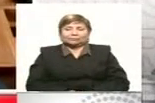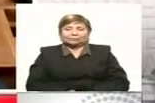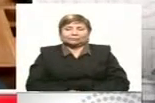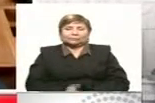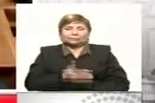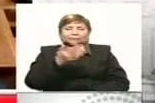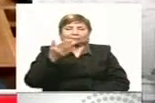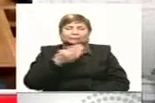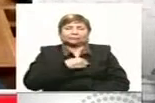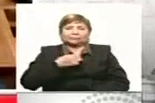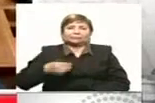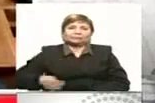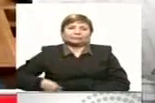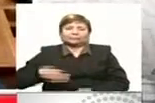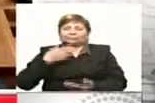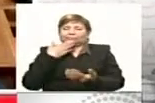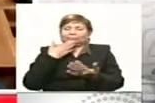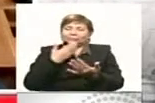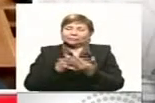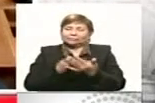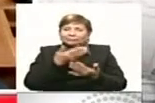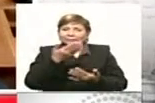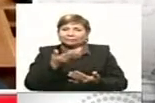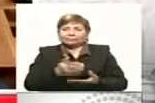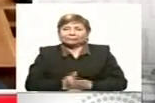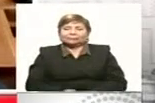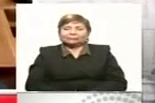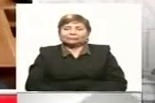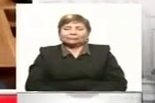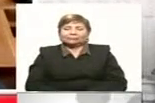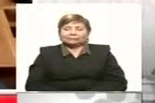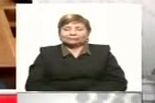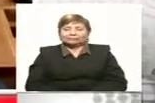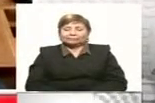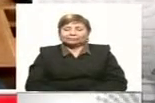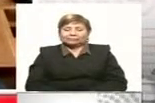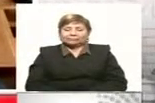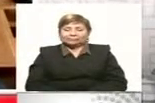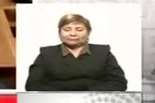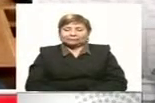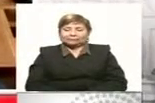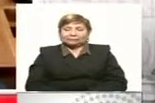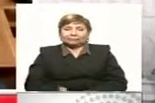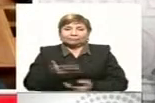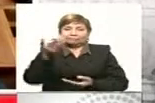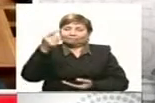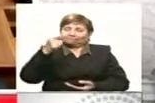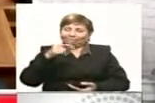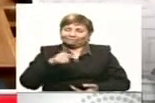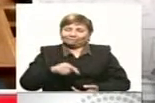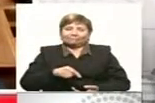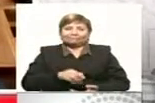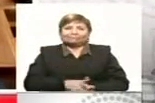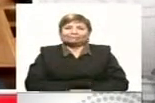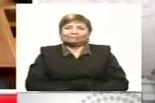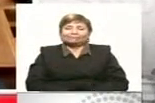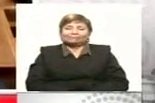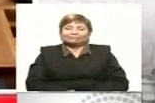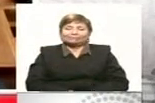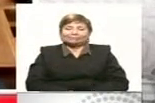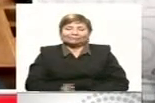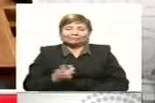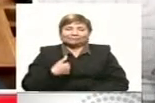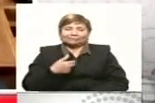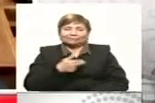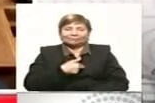Señor ministro, agradecemos por haber concurrido a